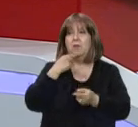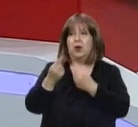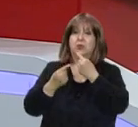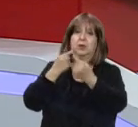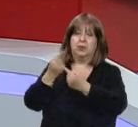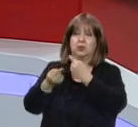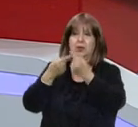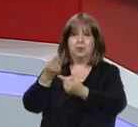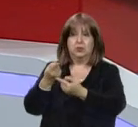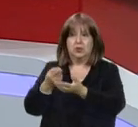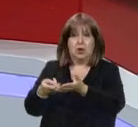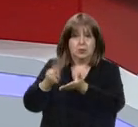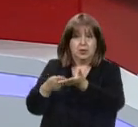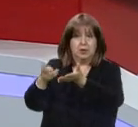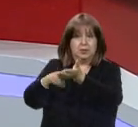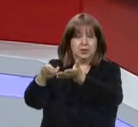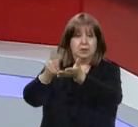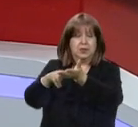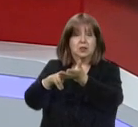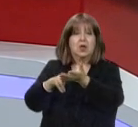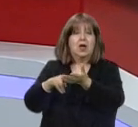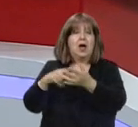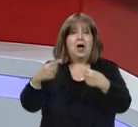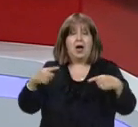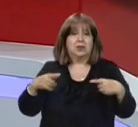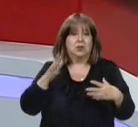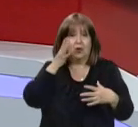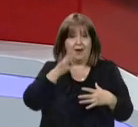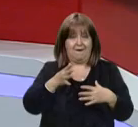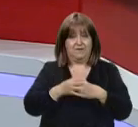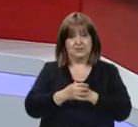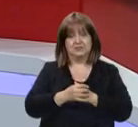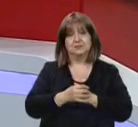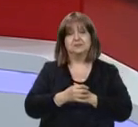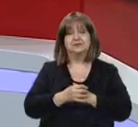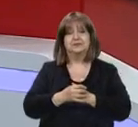chicas tienen que ver con posibles actos gravísimos que sufrieron. Exactamente. Violaciones, en definitiva.